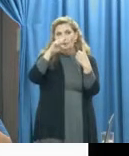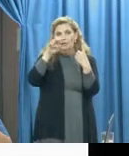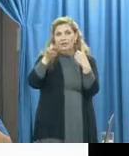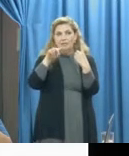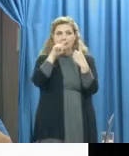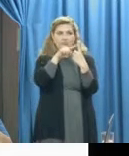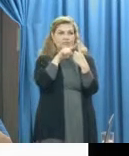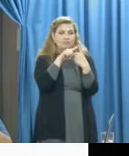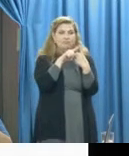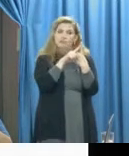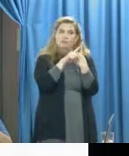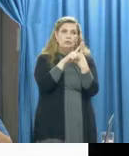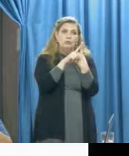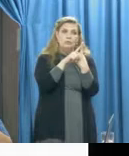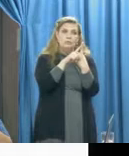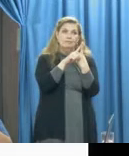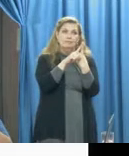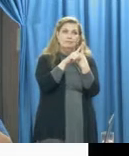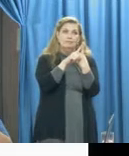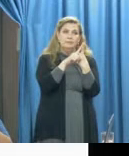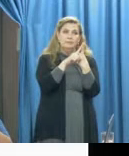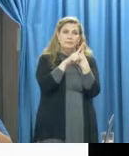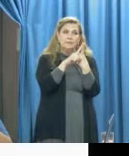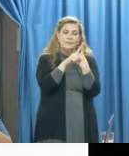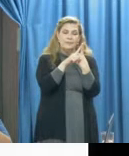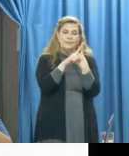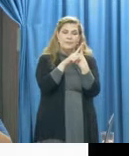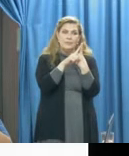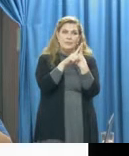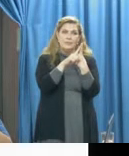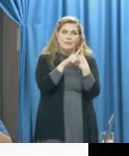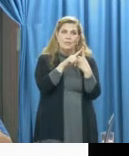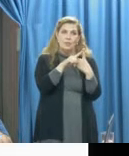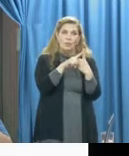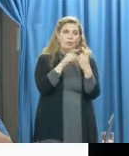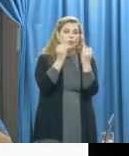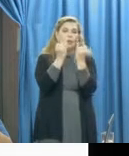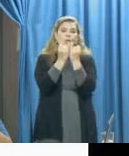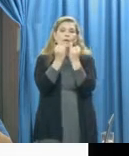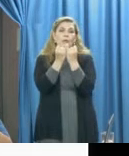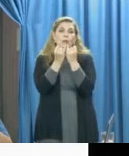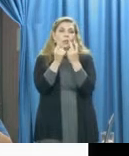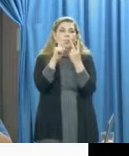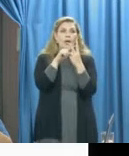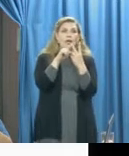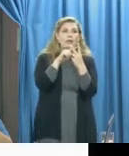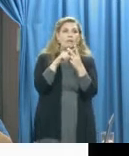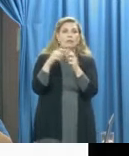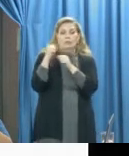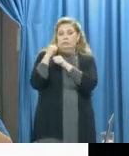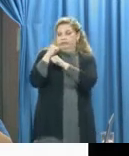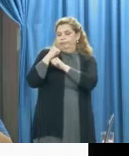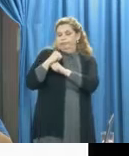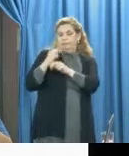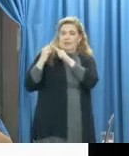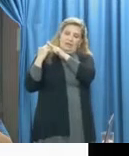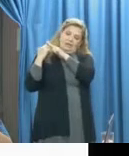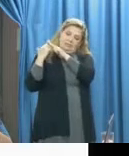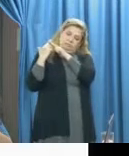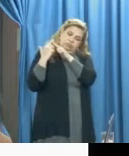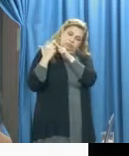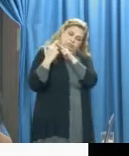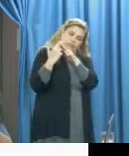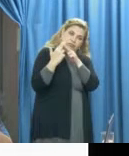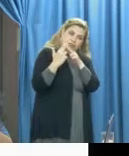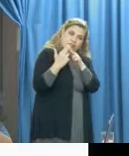dosis, igual que la de la recesiva, podemos venirla cargando desde